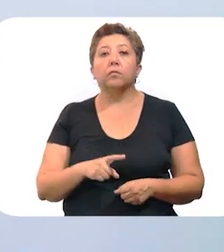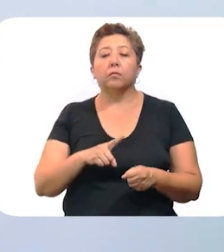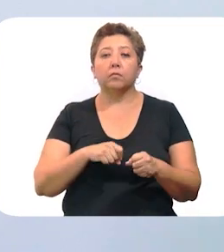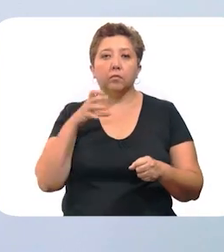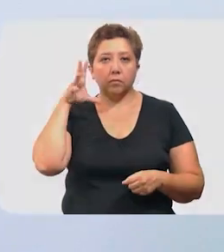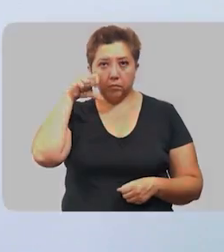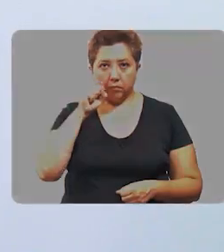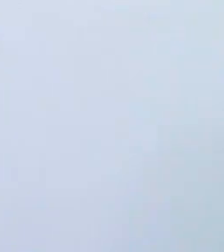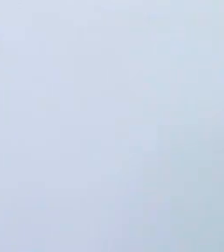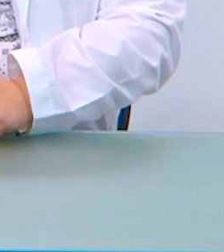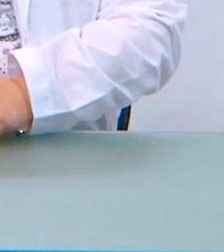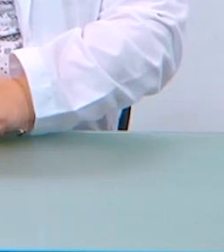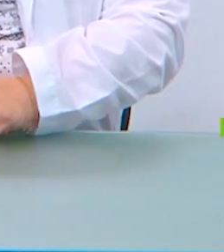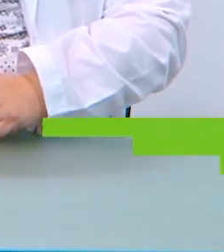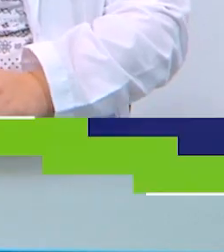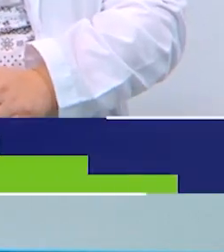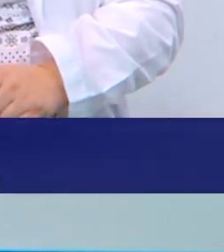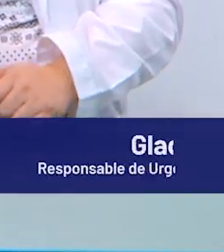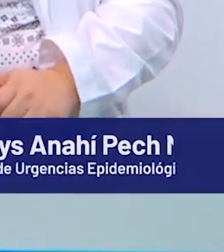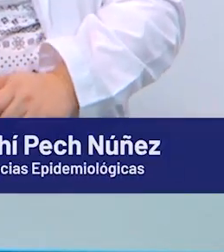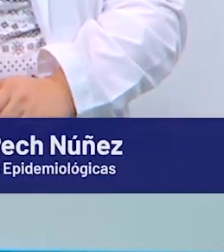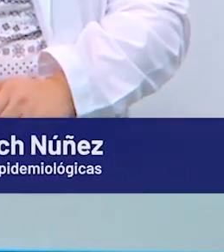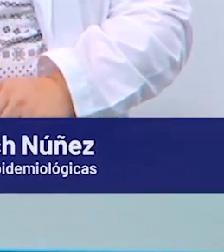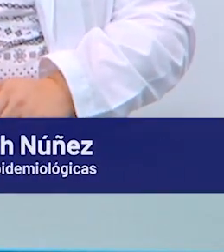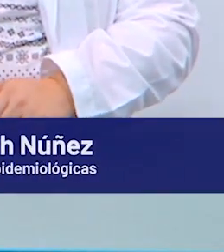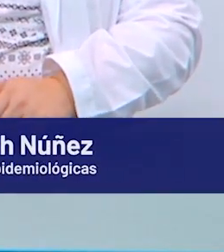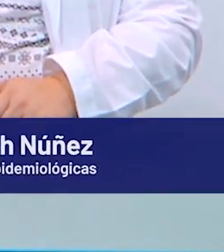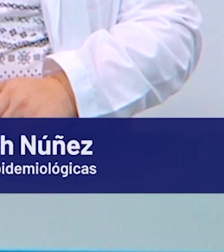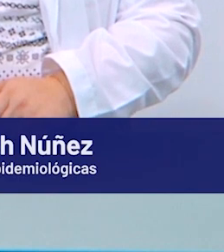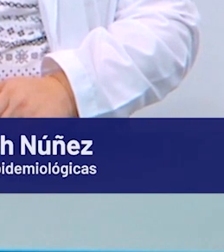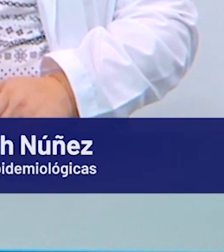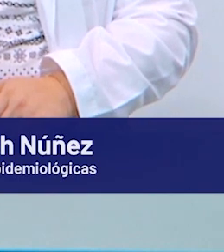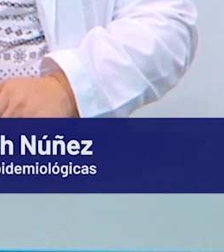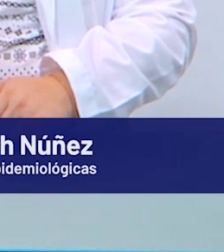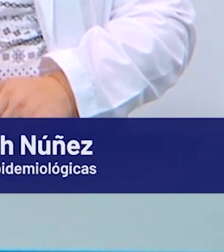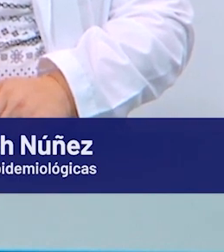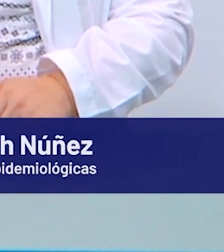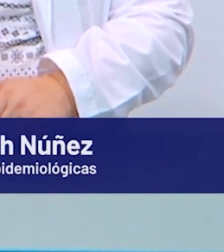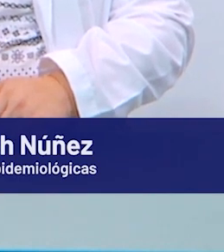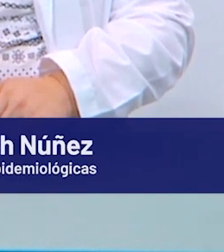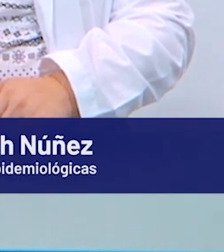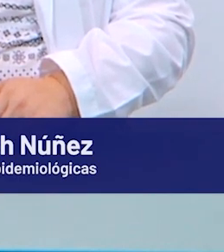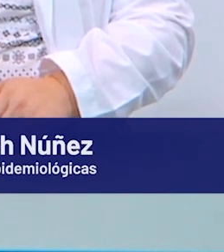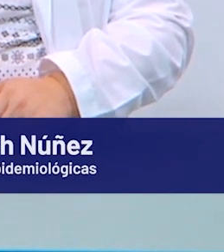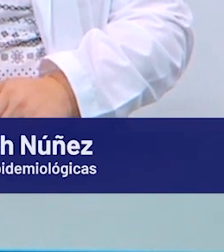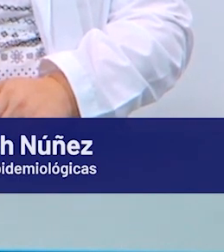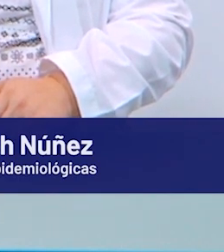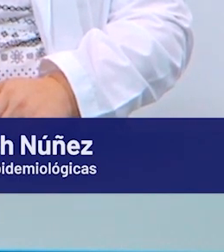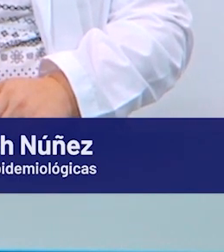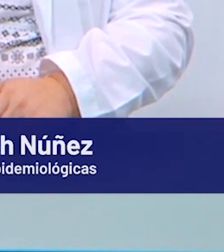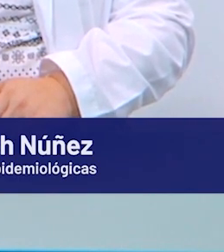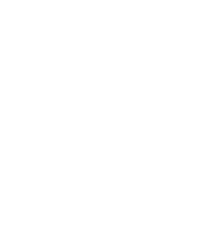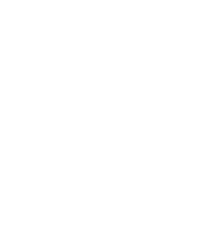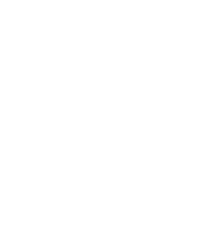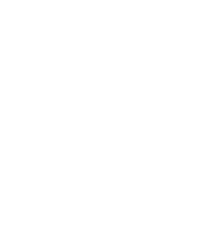color naranja. Este es el reporte, doctora. Muchas gracias. Continuaremos informando todos los días por este mismo medio. Muchas gracias.